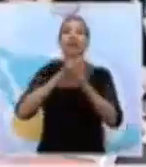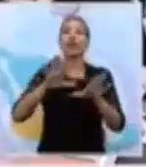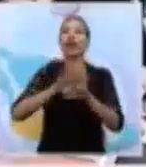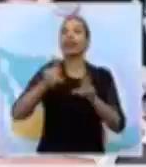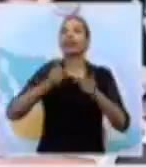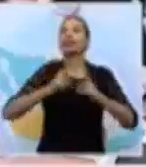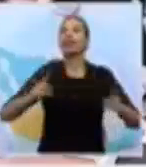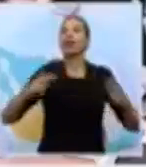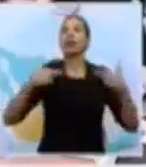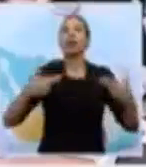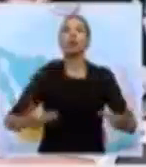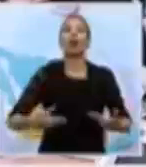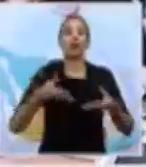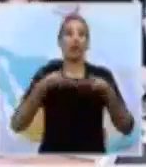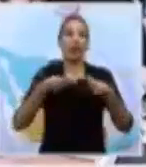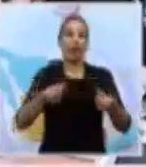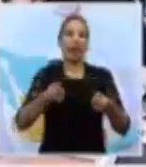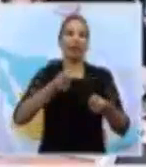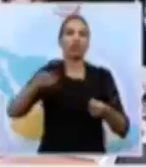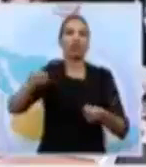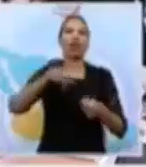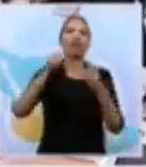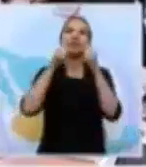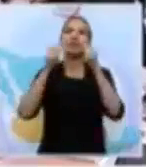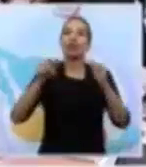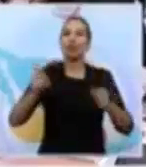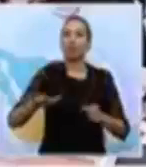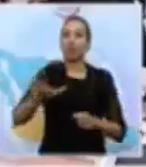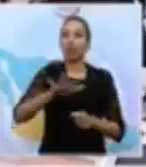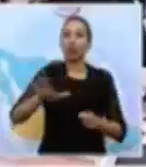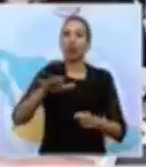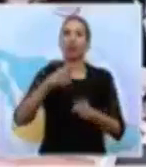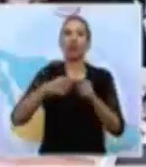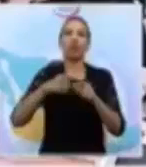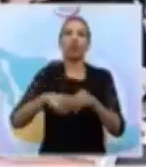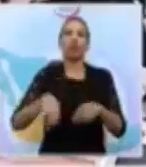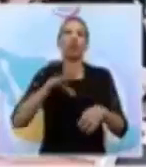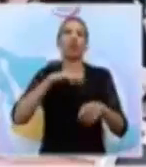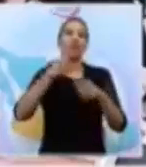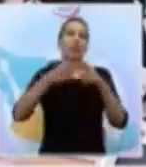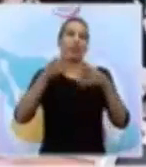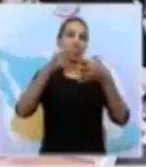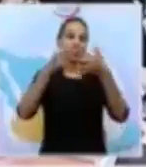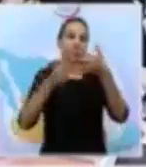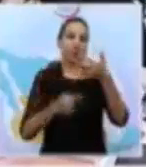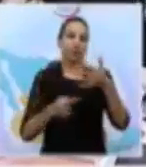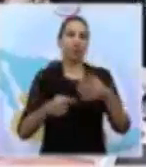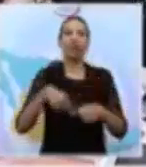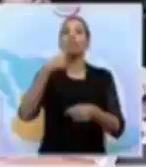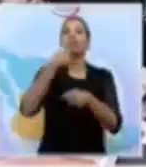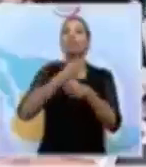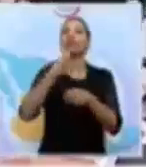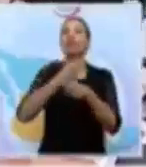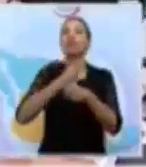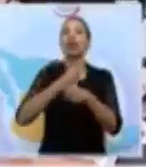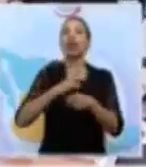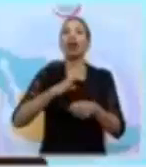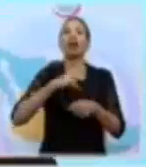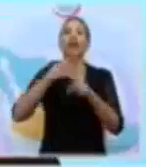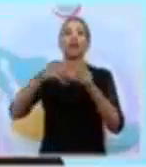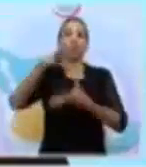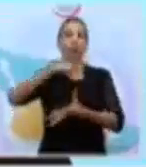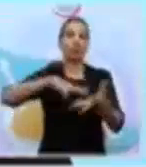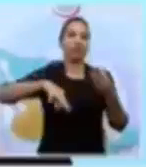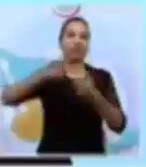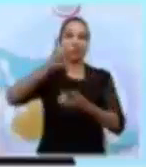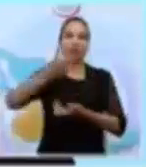Desarrollo Humano sobre Gasto Público y son 4 o 5 puntos. Primero, que la distribución de